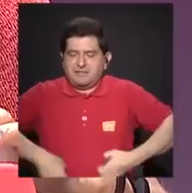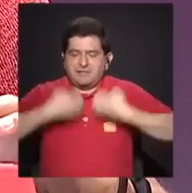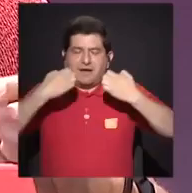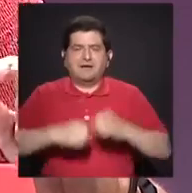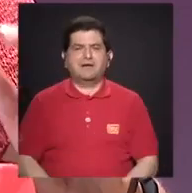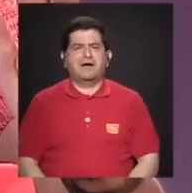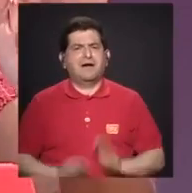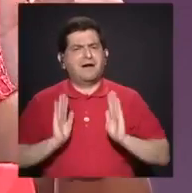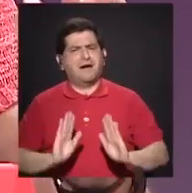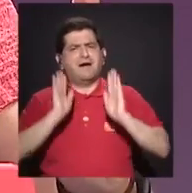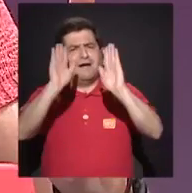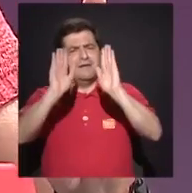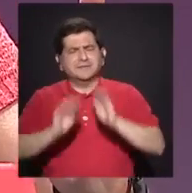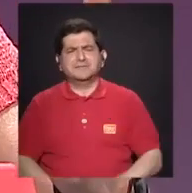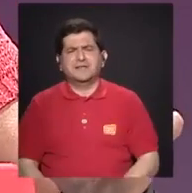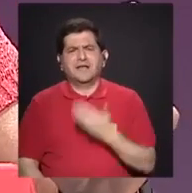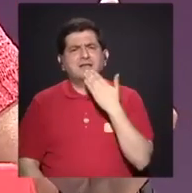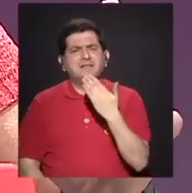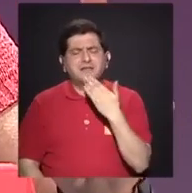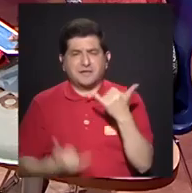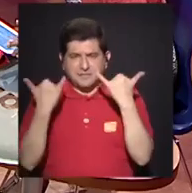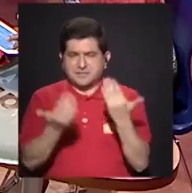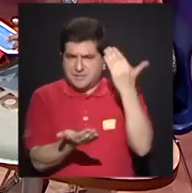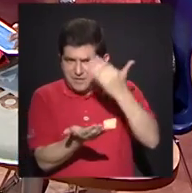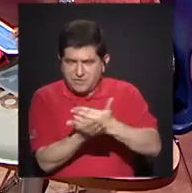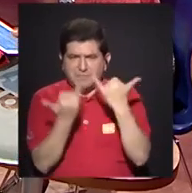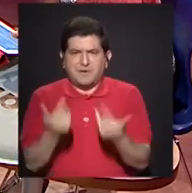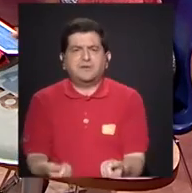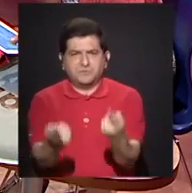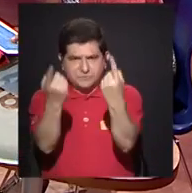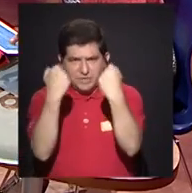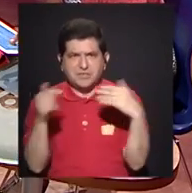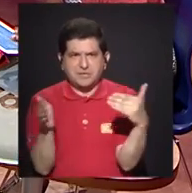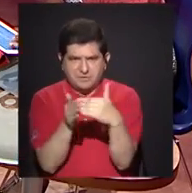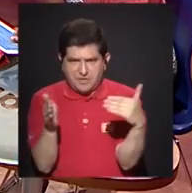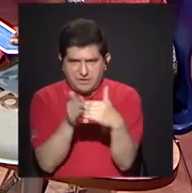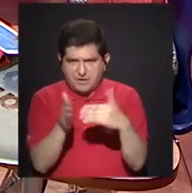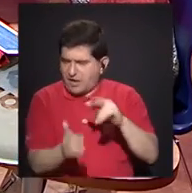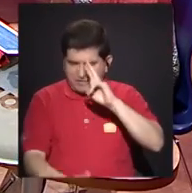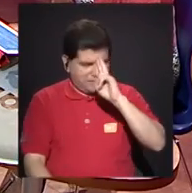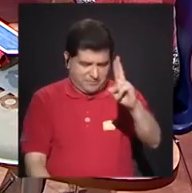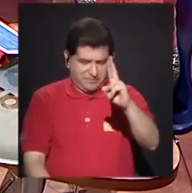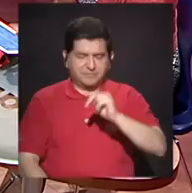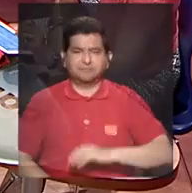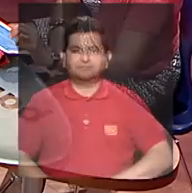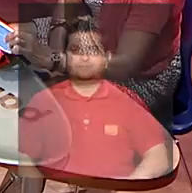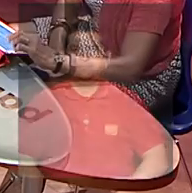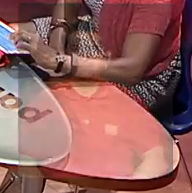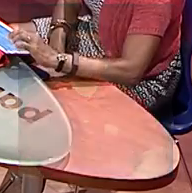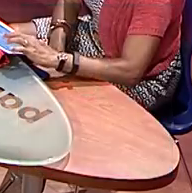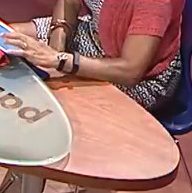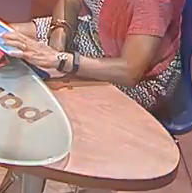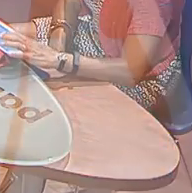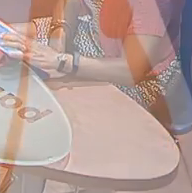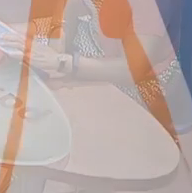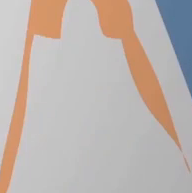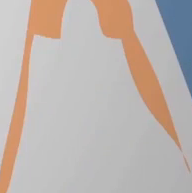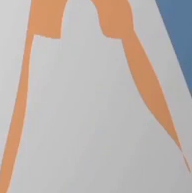Excelente, muchas gracias. Y vamos a un corte, en unos segundos estamos de regreso en Irreverencias.